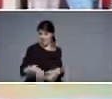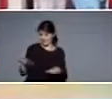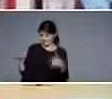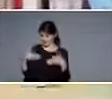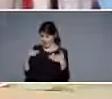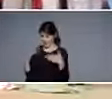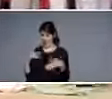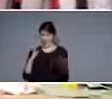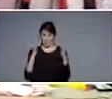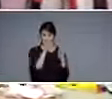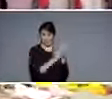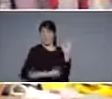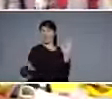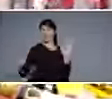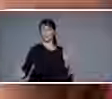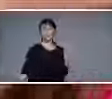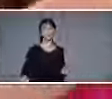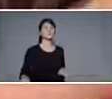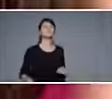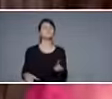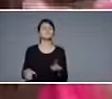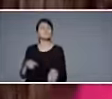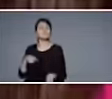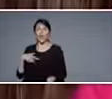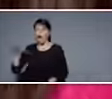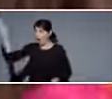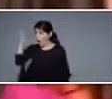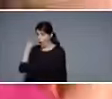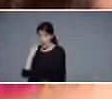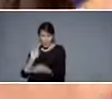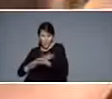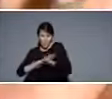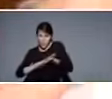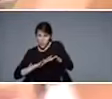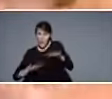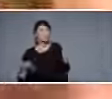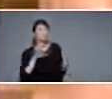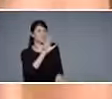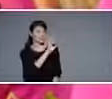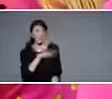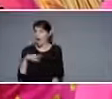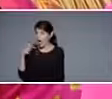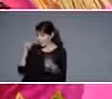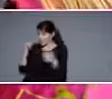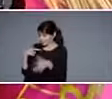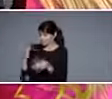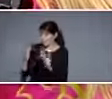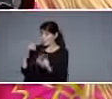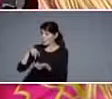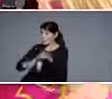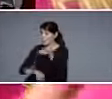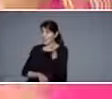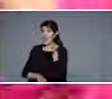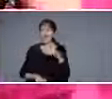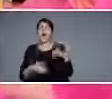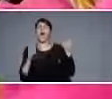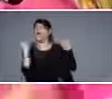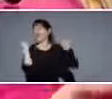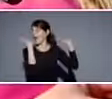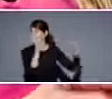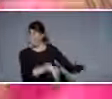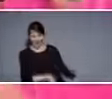ese traje de rebaja. Hola niña, ¿cuánto tiempo? Entere que estás casada. ¿Qué